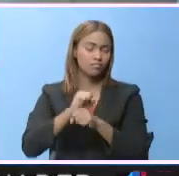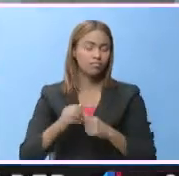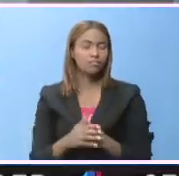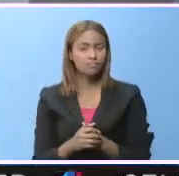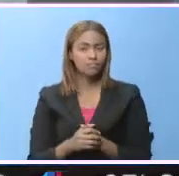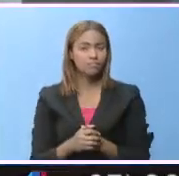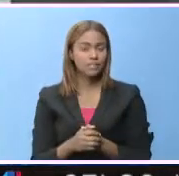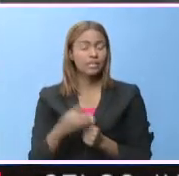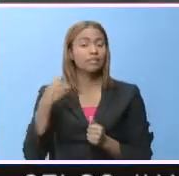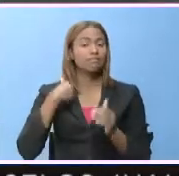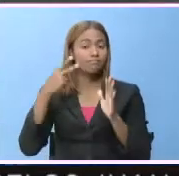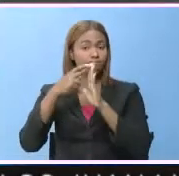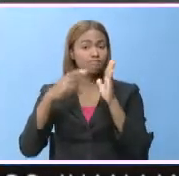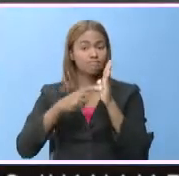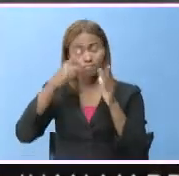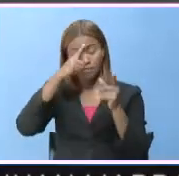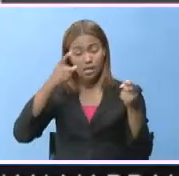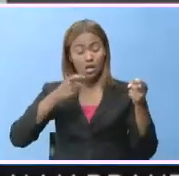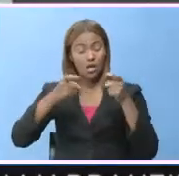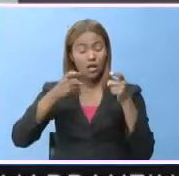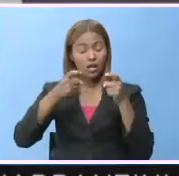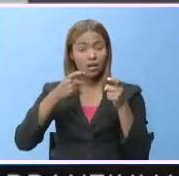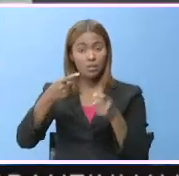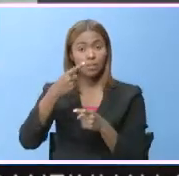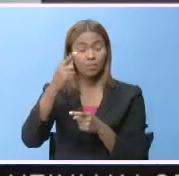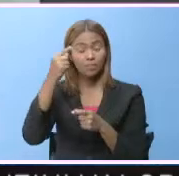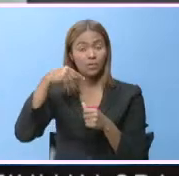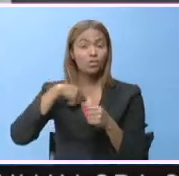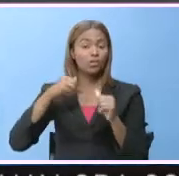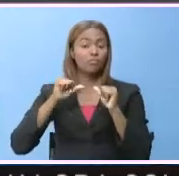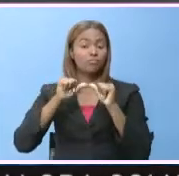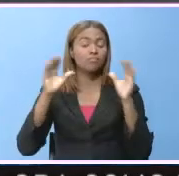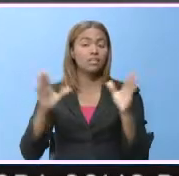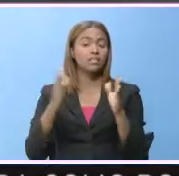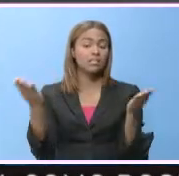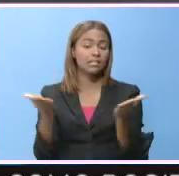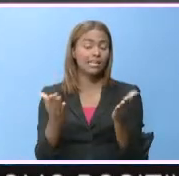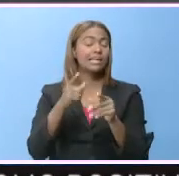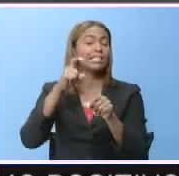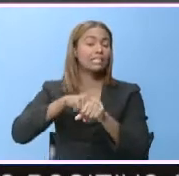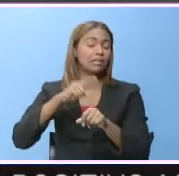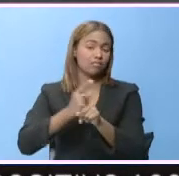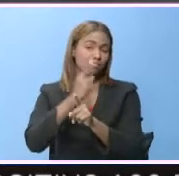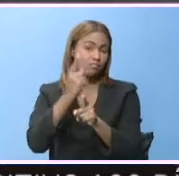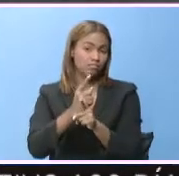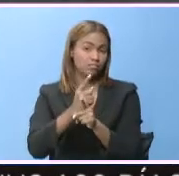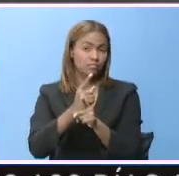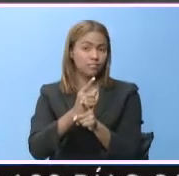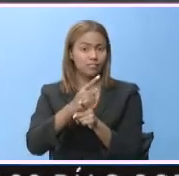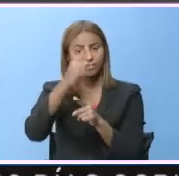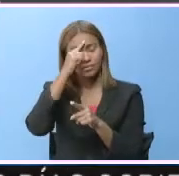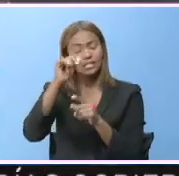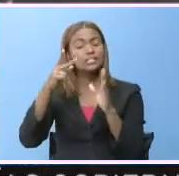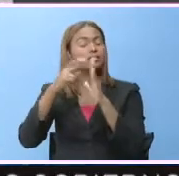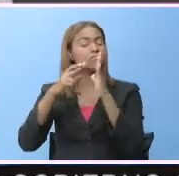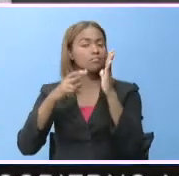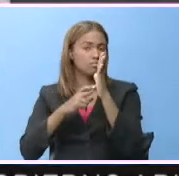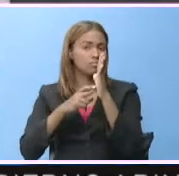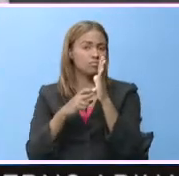un protocolo de manejo, el mismo que aplicamos aquí en su momento. Es un